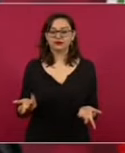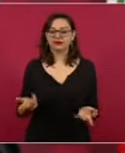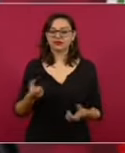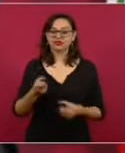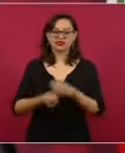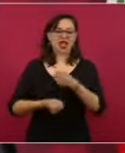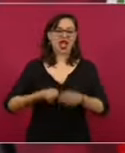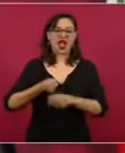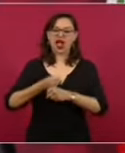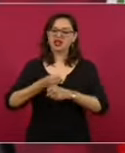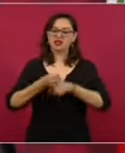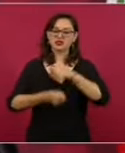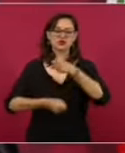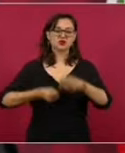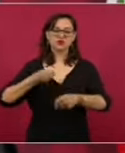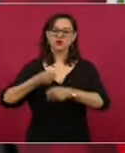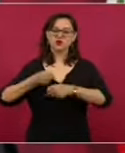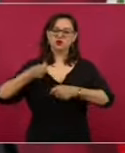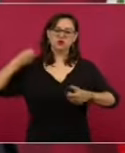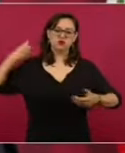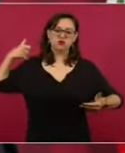durante mucho tiempo